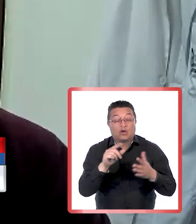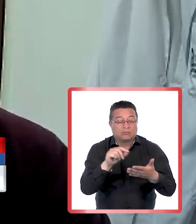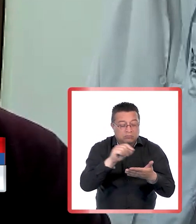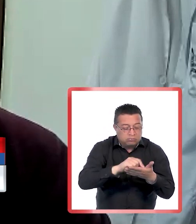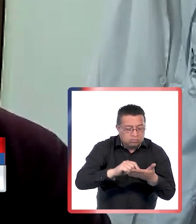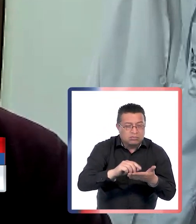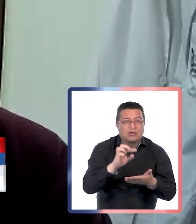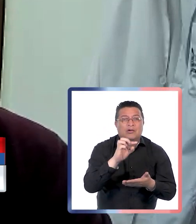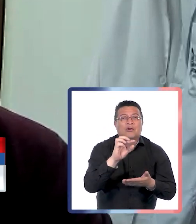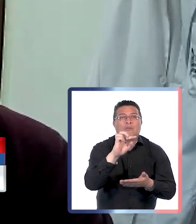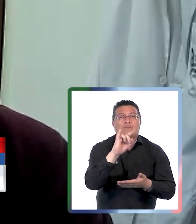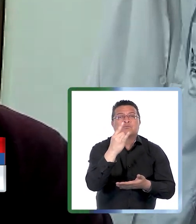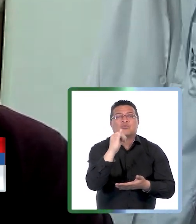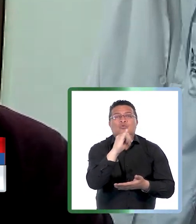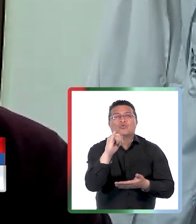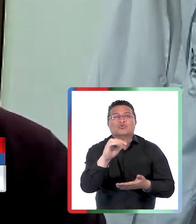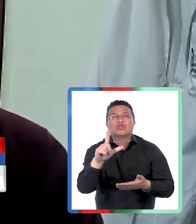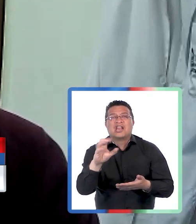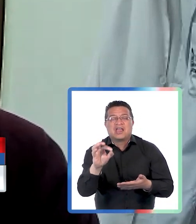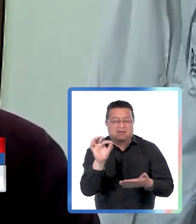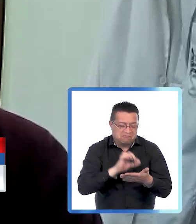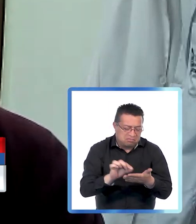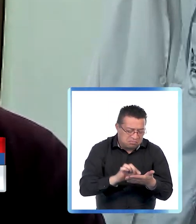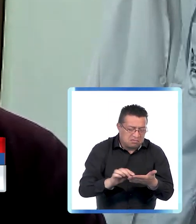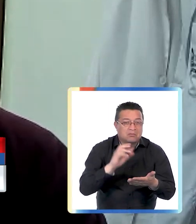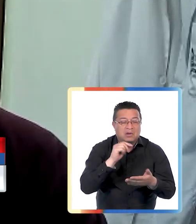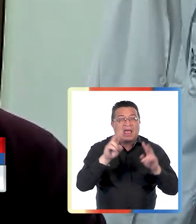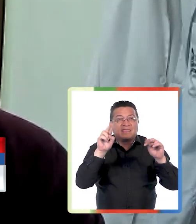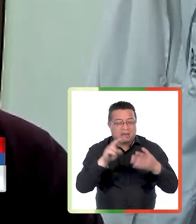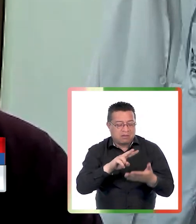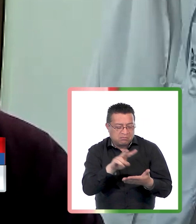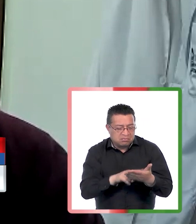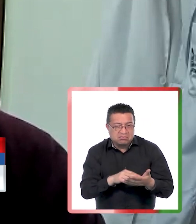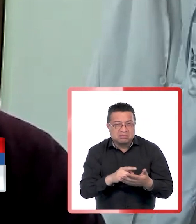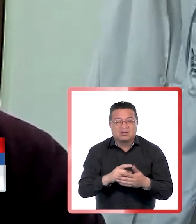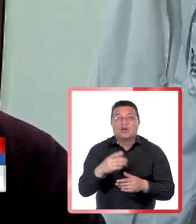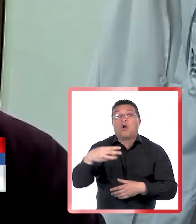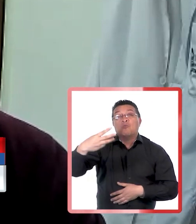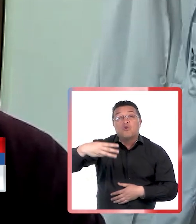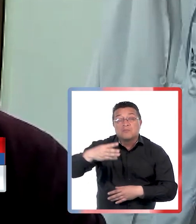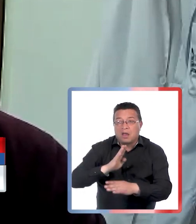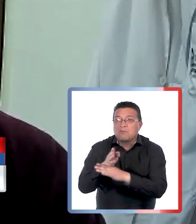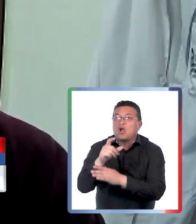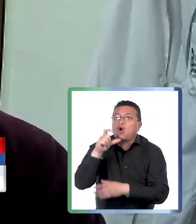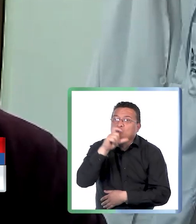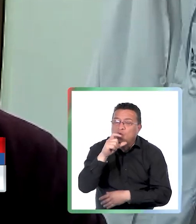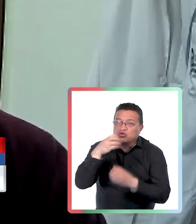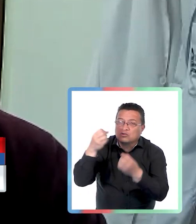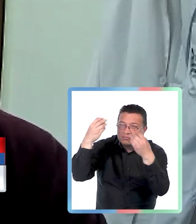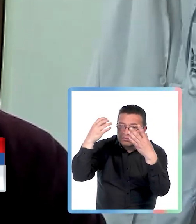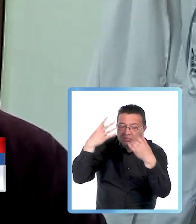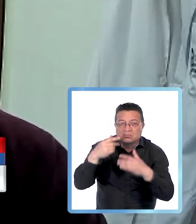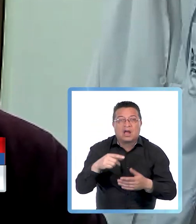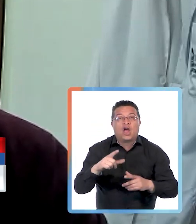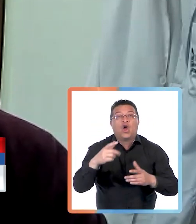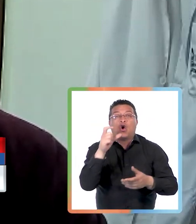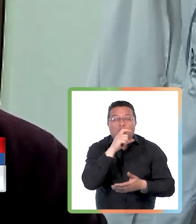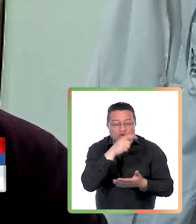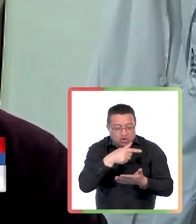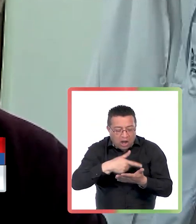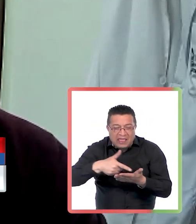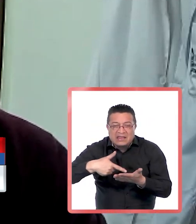sudoku o leer o interesarse en algún tema, ir a los cursos de las municipalidades, hacer cursos